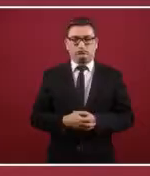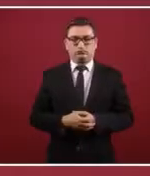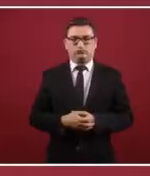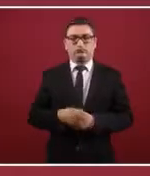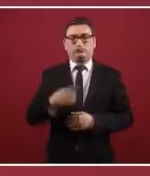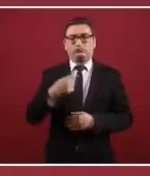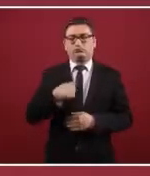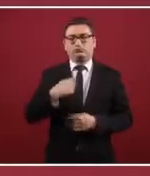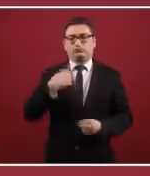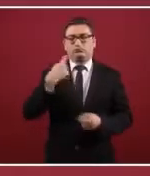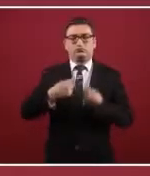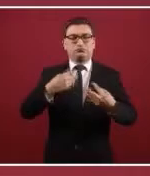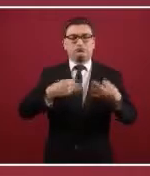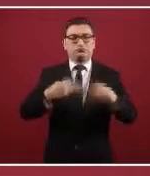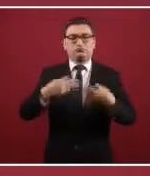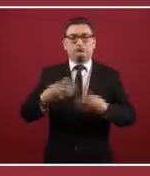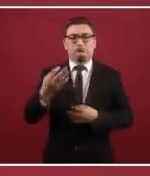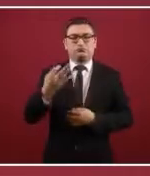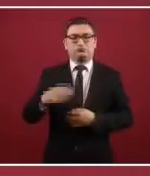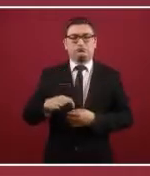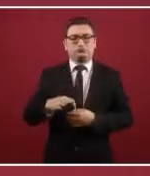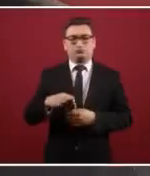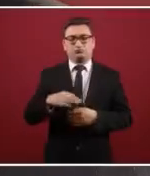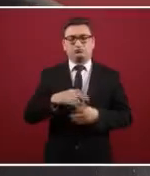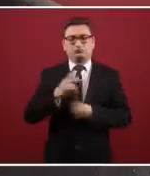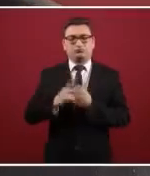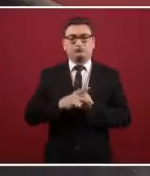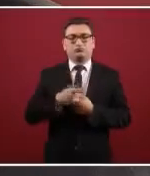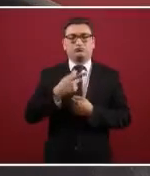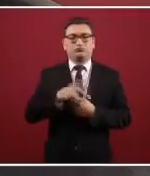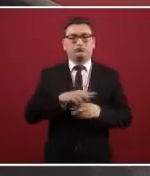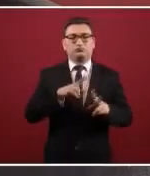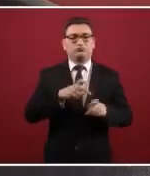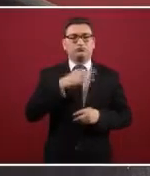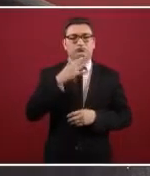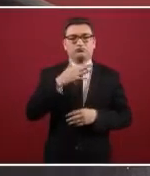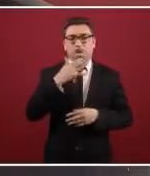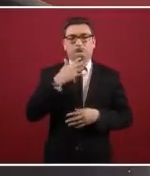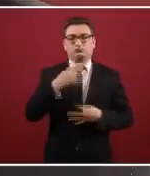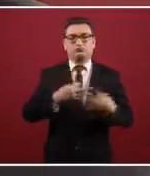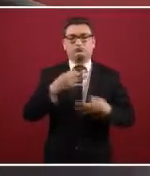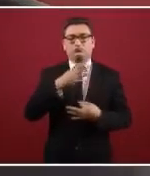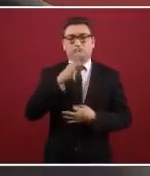a la patria y no puedo ser juzgado por corrupción.